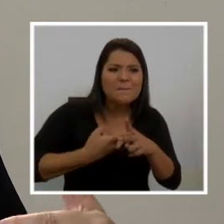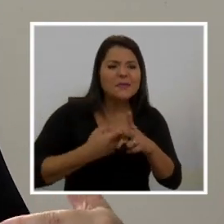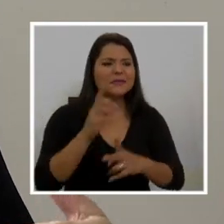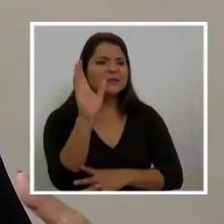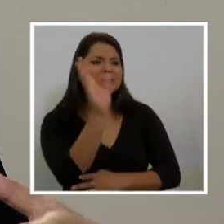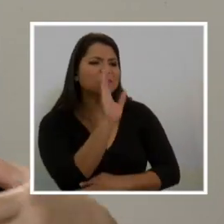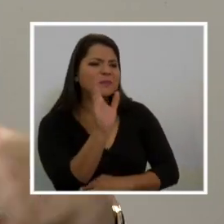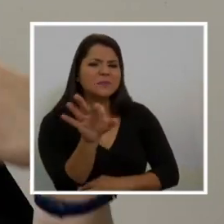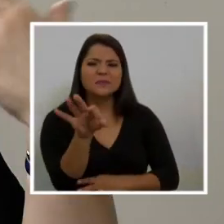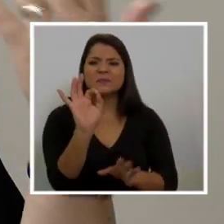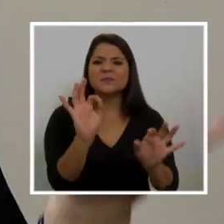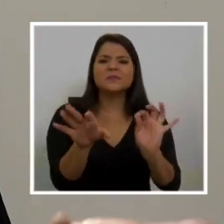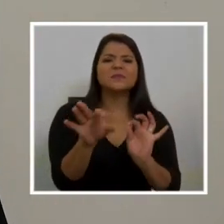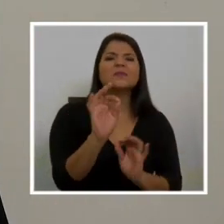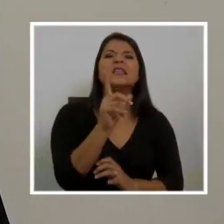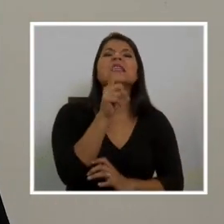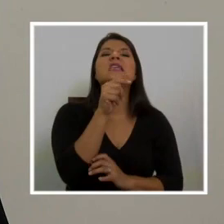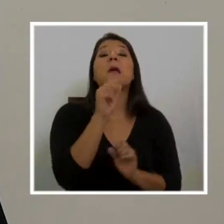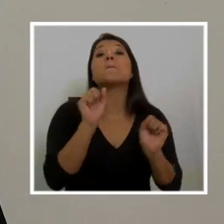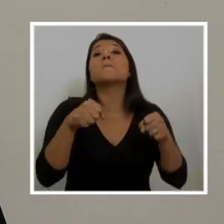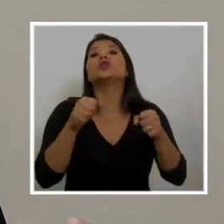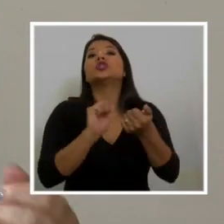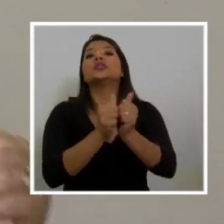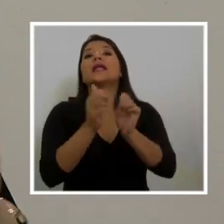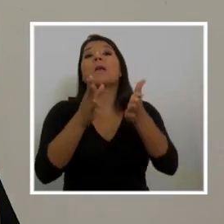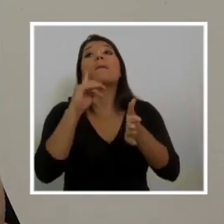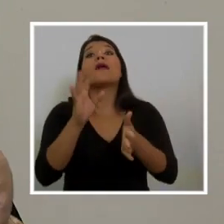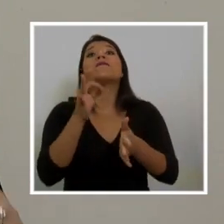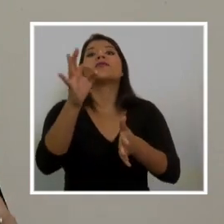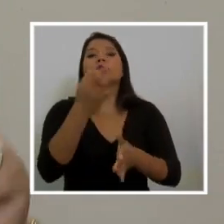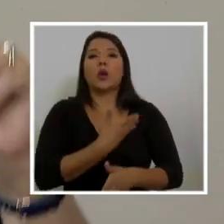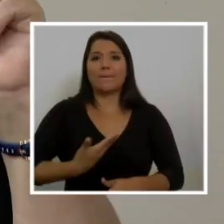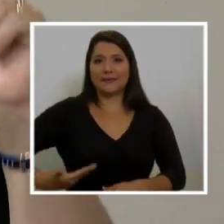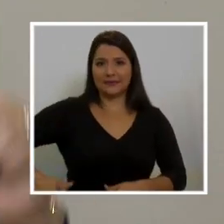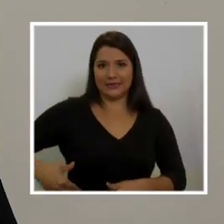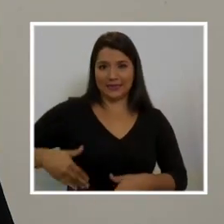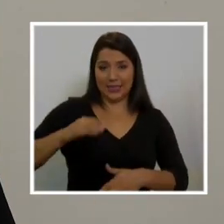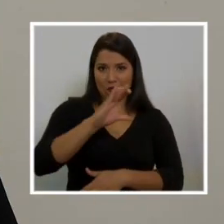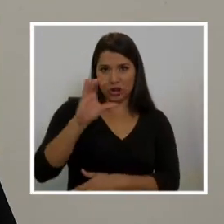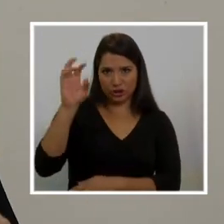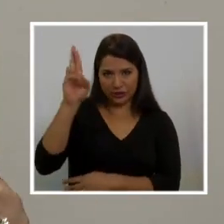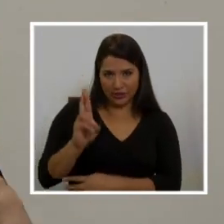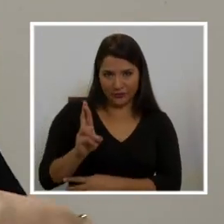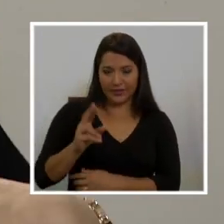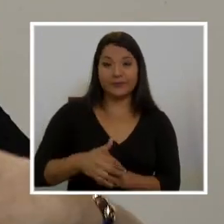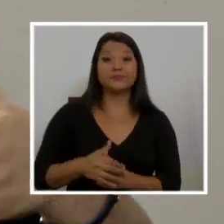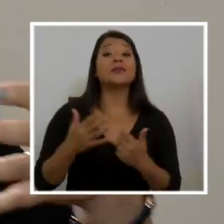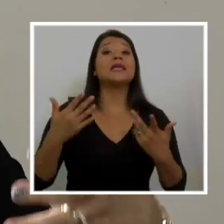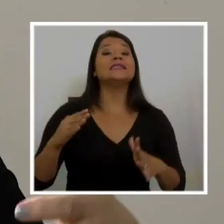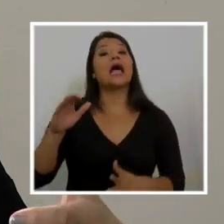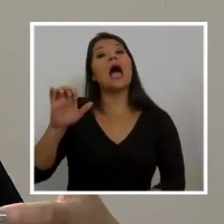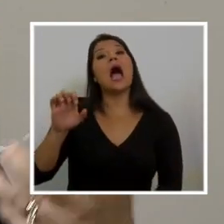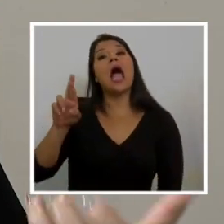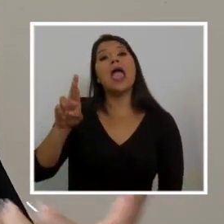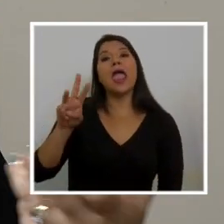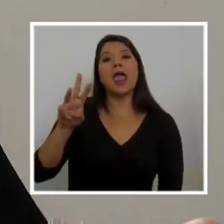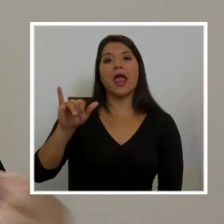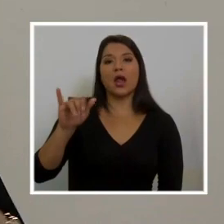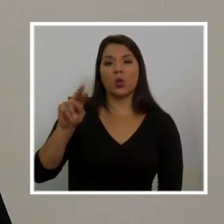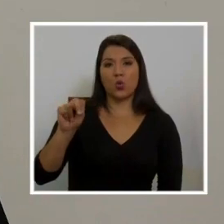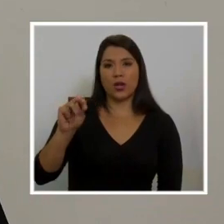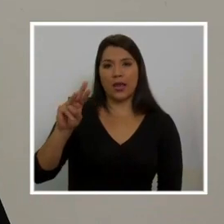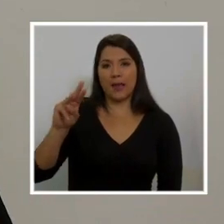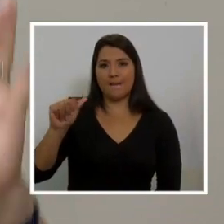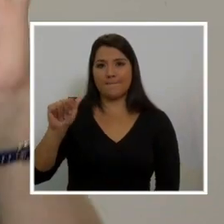son esas posibles candidaturas presidenciales. Erwin Macís ha dicho que él aspira a ser